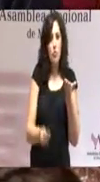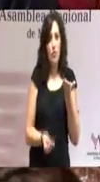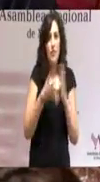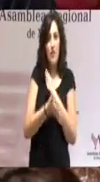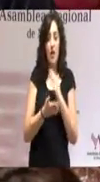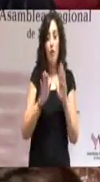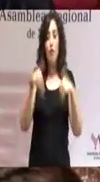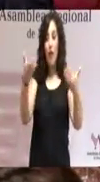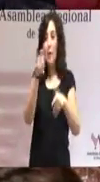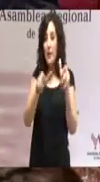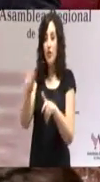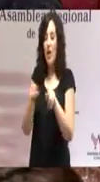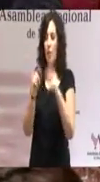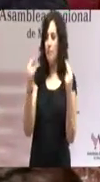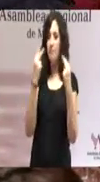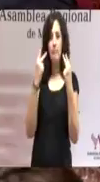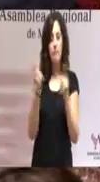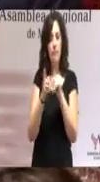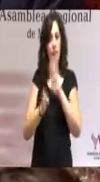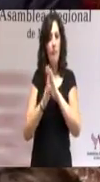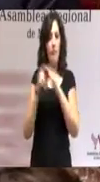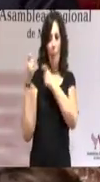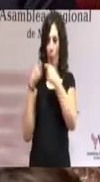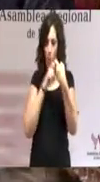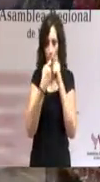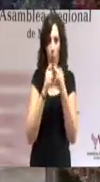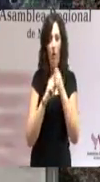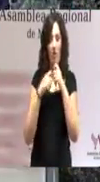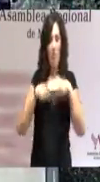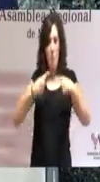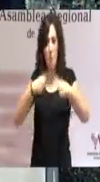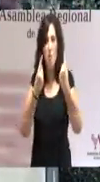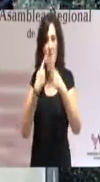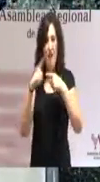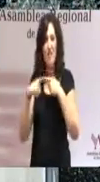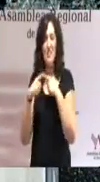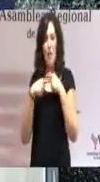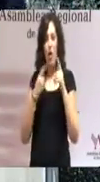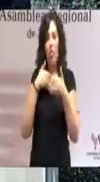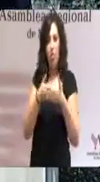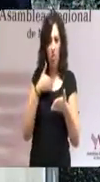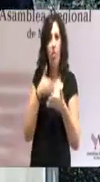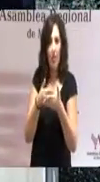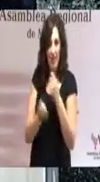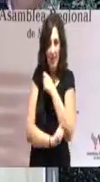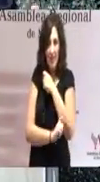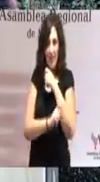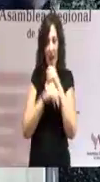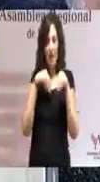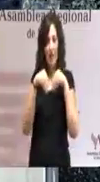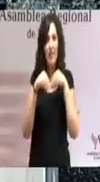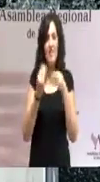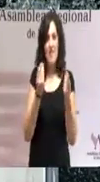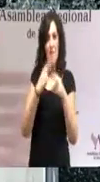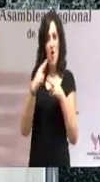capaces, cómo seguimos con el enfrentamiento, el rifirrafe, el cortoplacismo, la estrategia política, el electoralismo